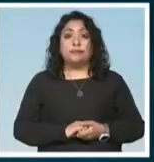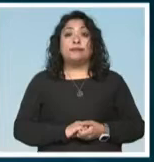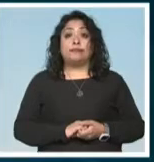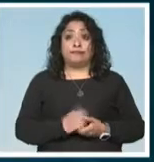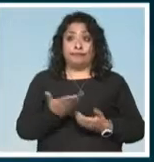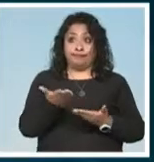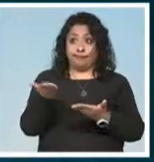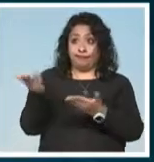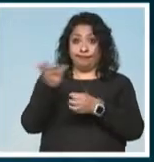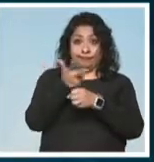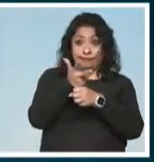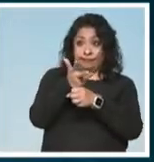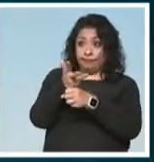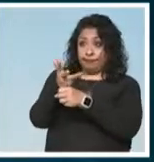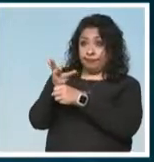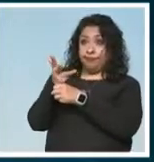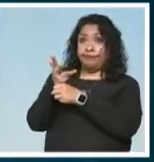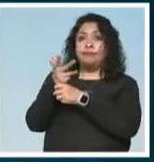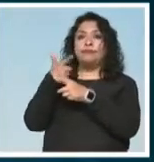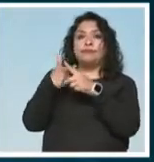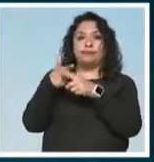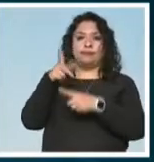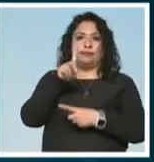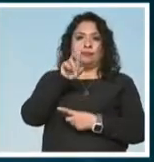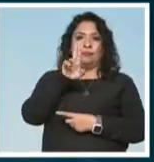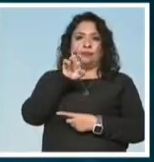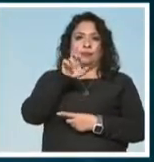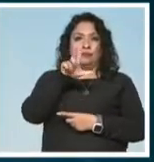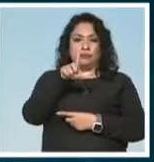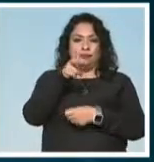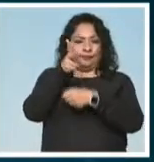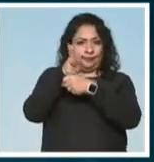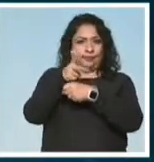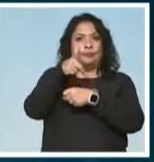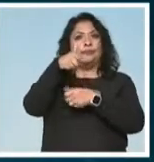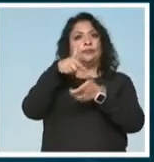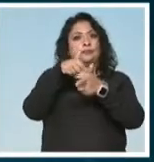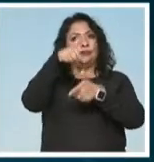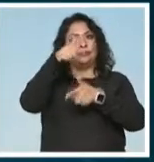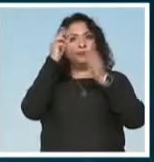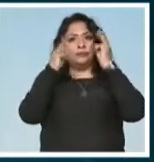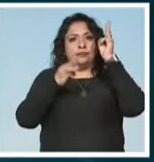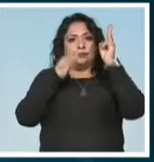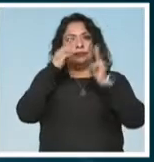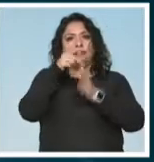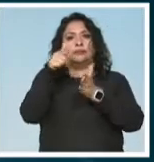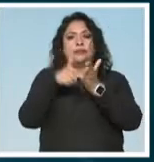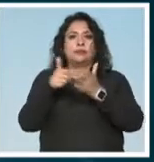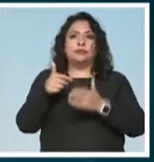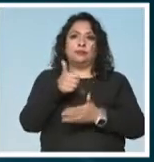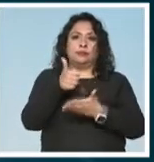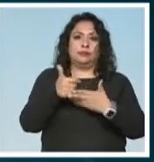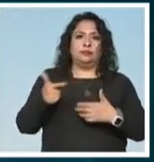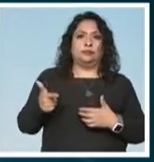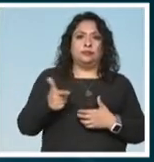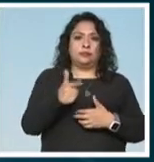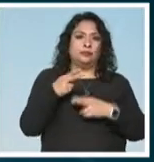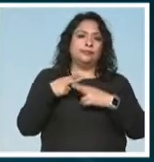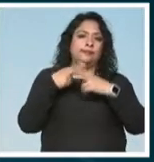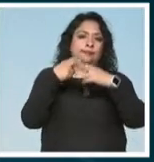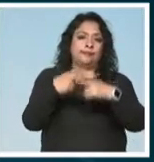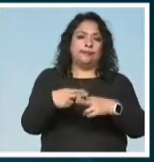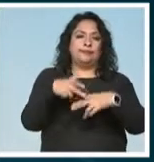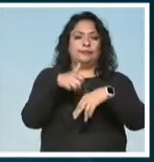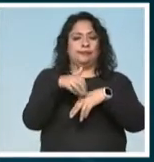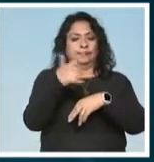Y con este paseo visual cortesía de la lente de Daniel Rodríguez, continuamos aquí en el Museo Iconográfico en la ciudad de Guanajuato, en la 50 edición del